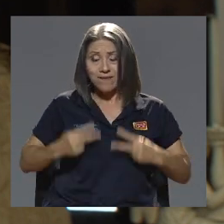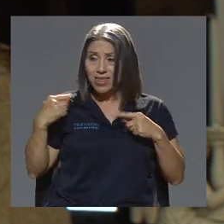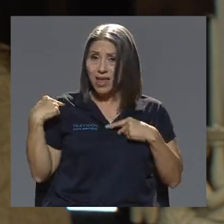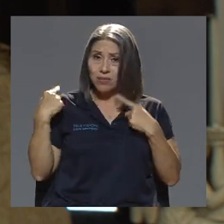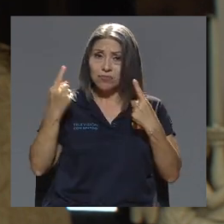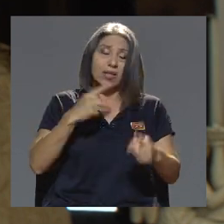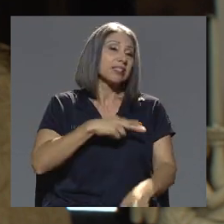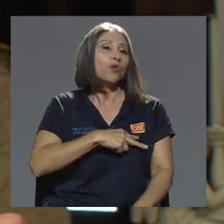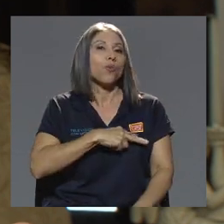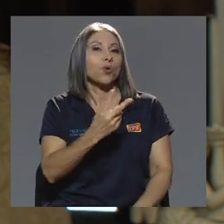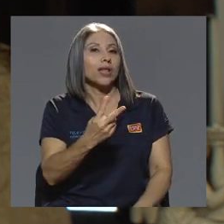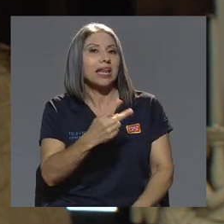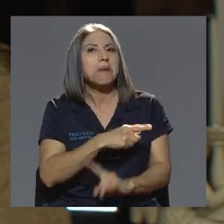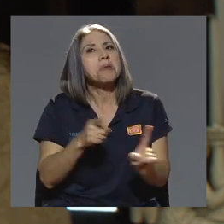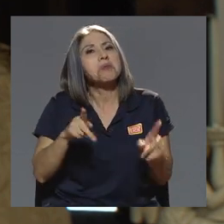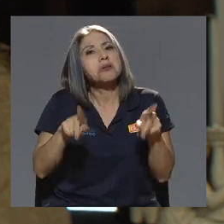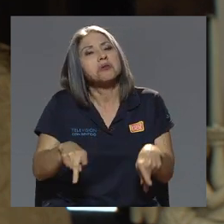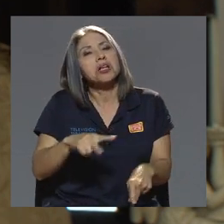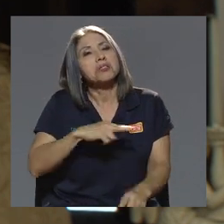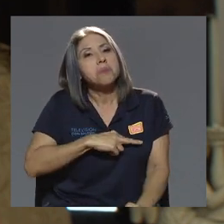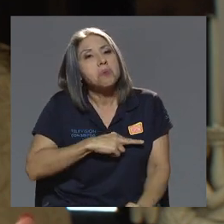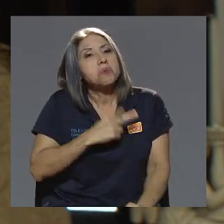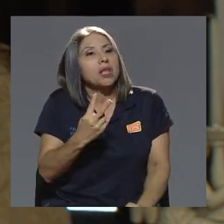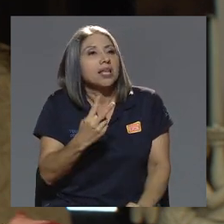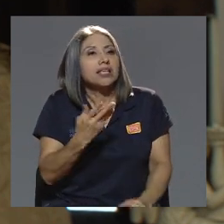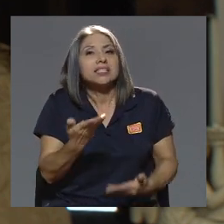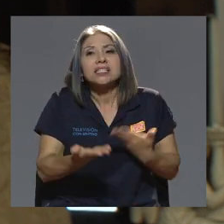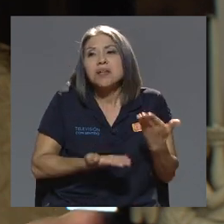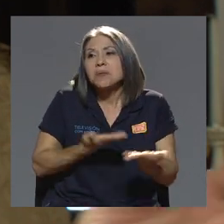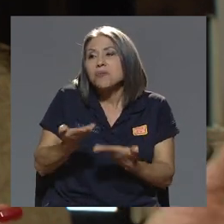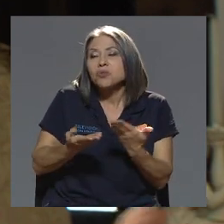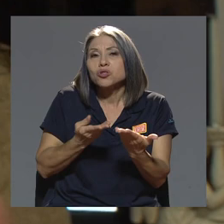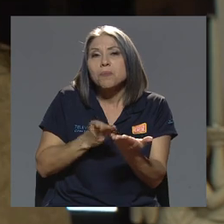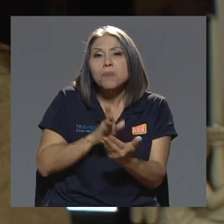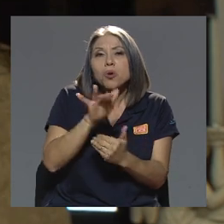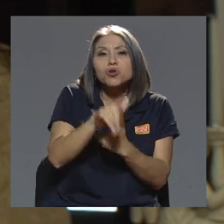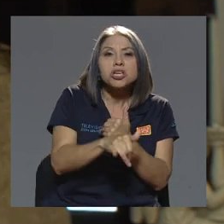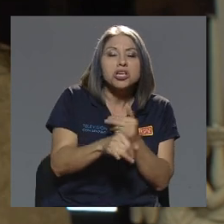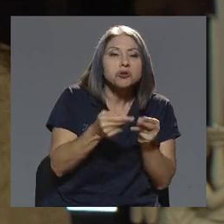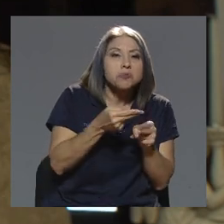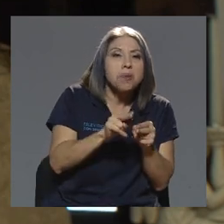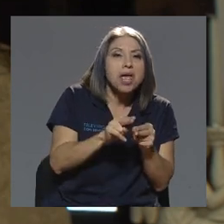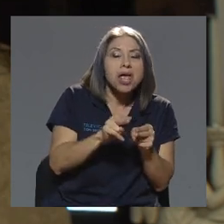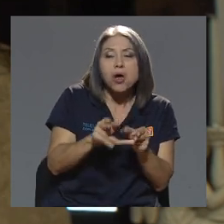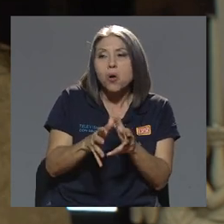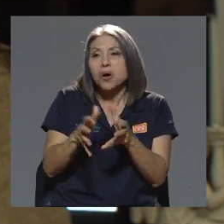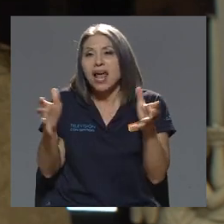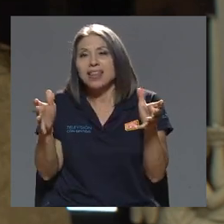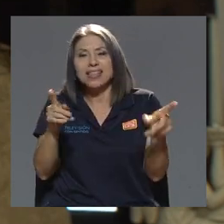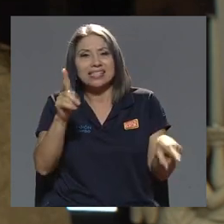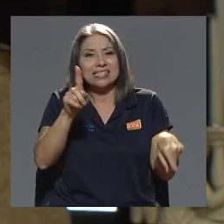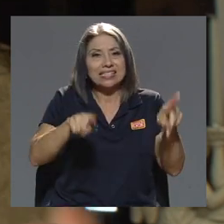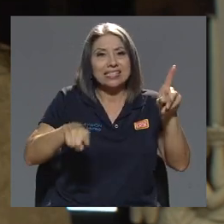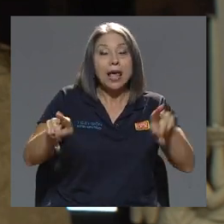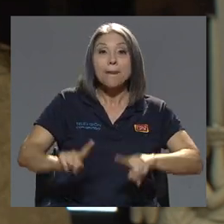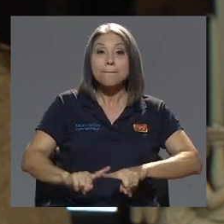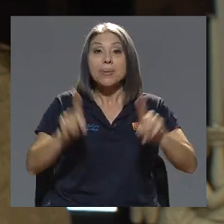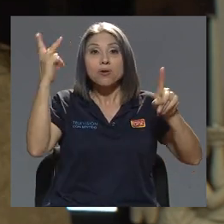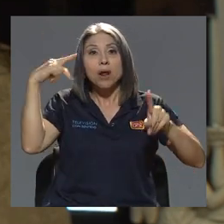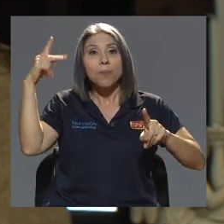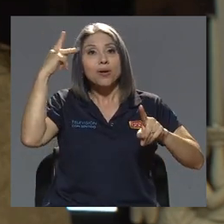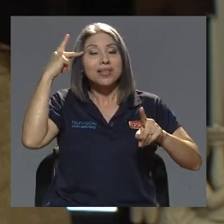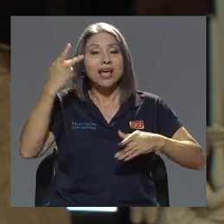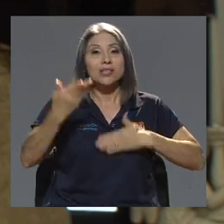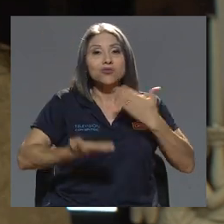voluntarios a veces servimos en pequeños proyectos, en grandes proyectos. Pero la política es un servicio